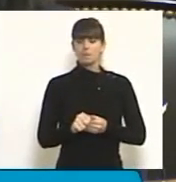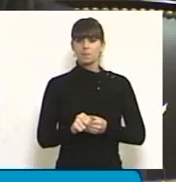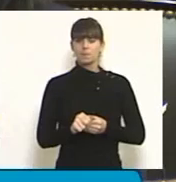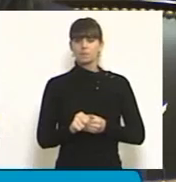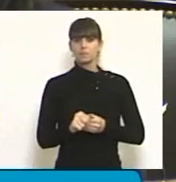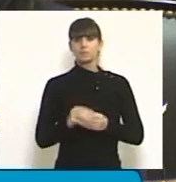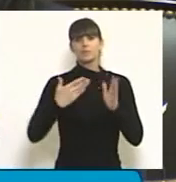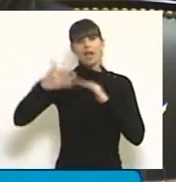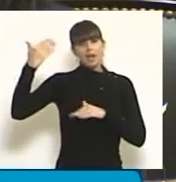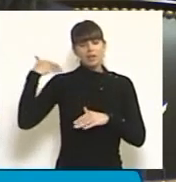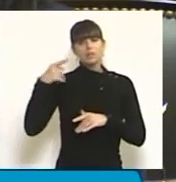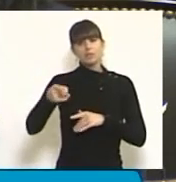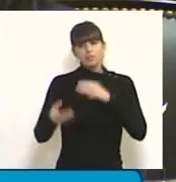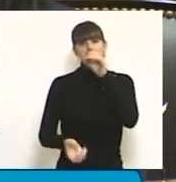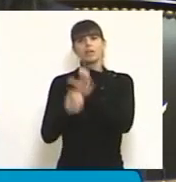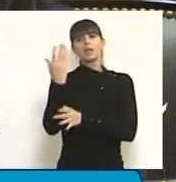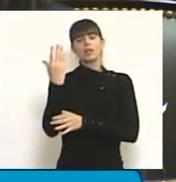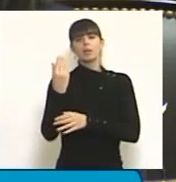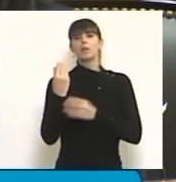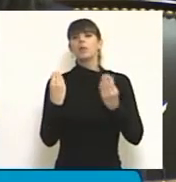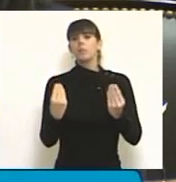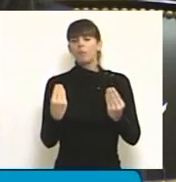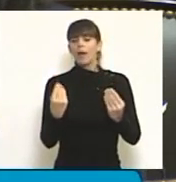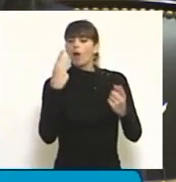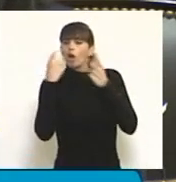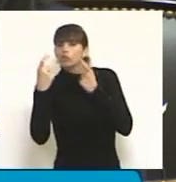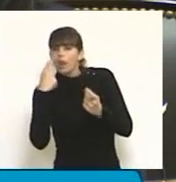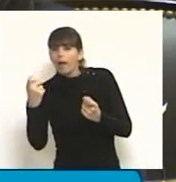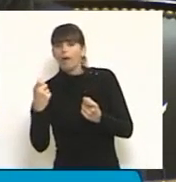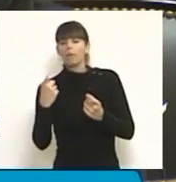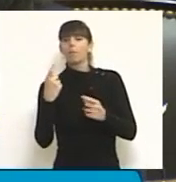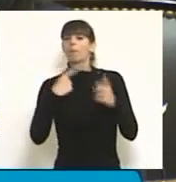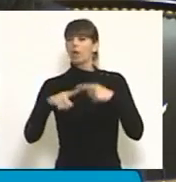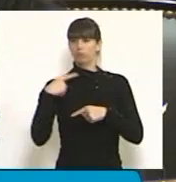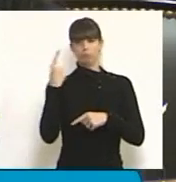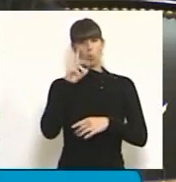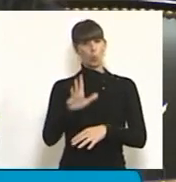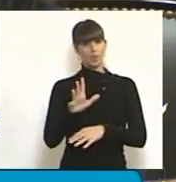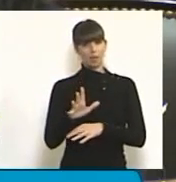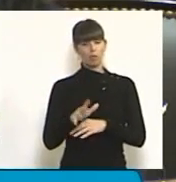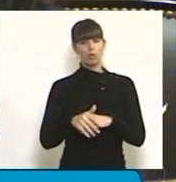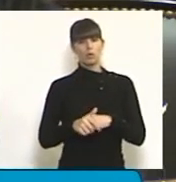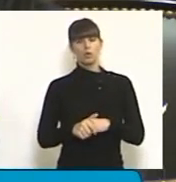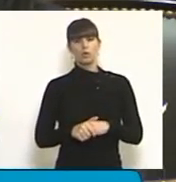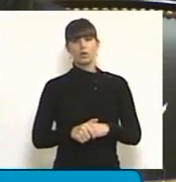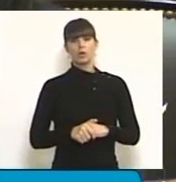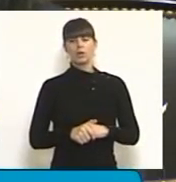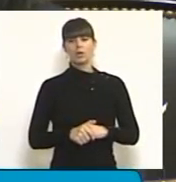Originalmente fue creada para monitorear, pero tengamos cuidado que no se